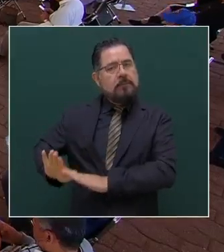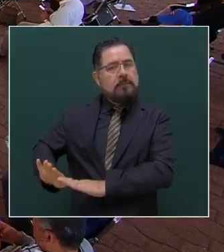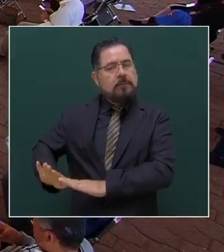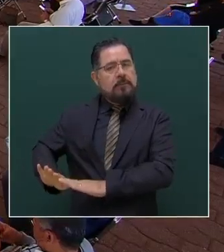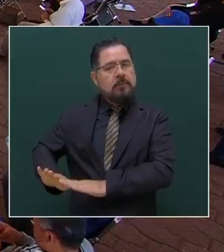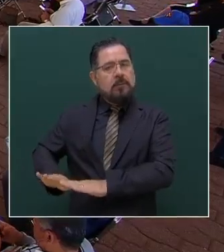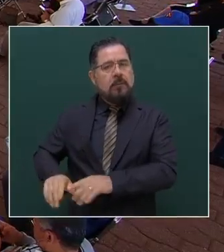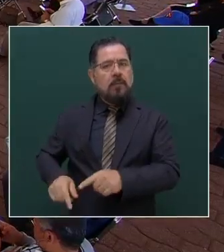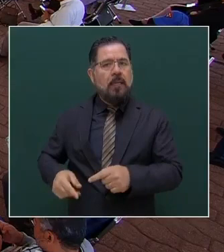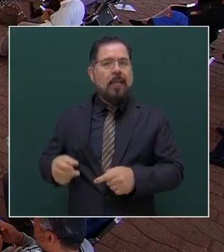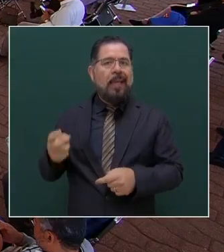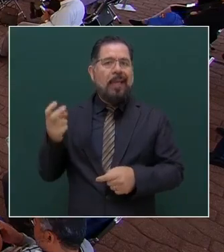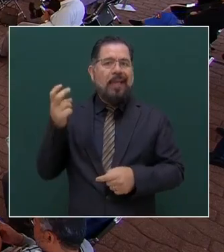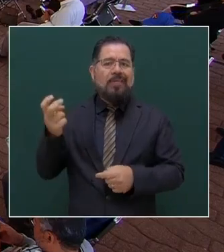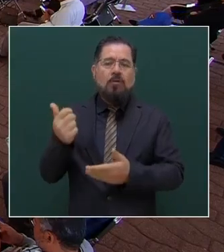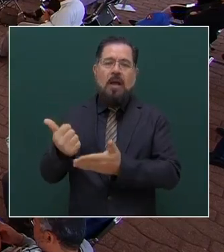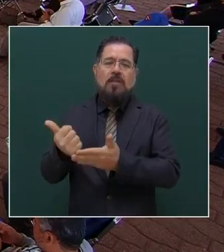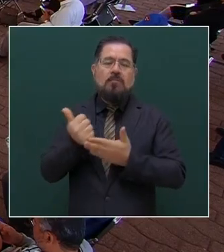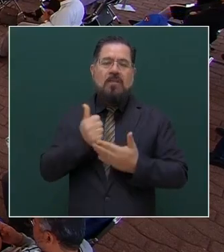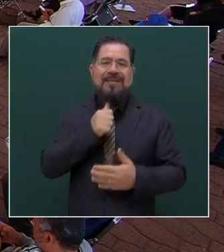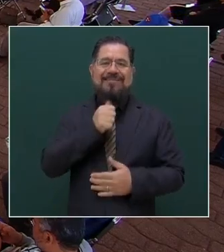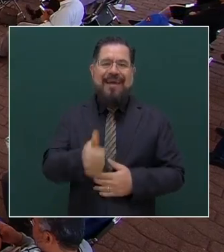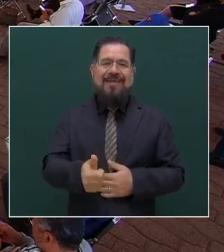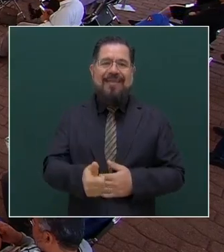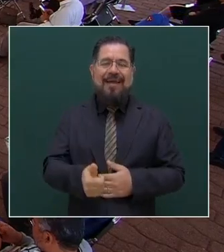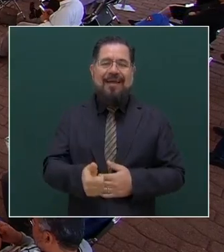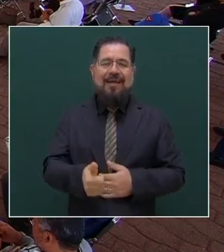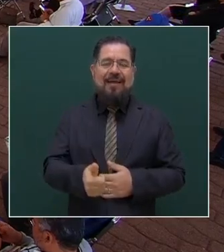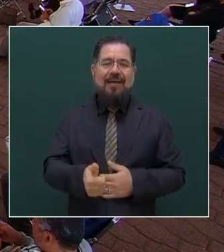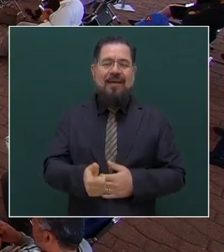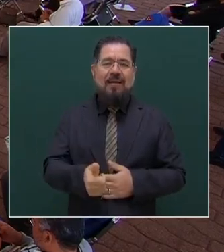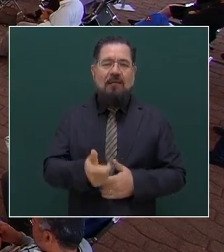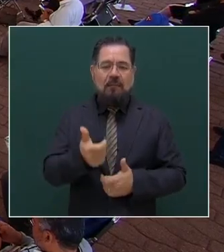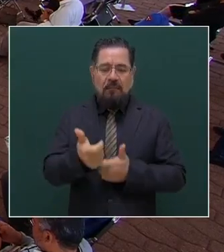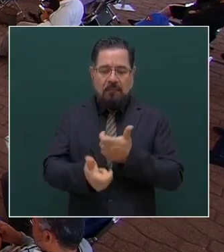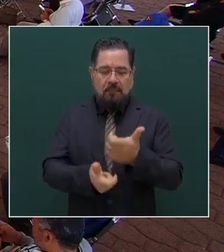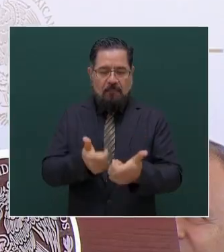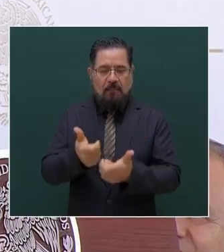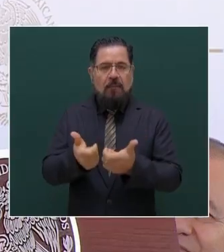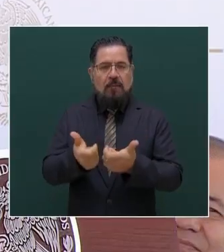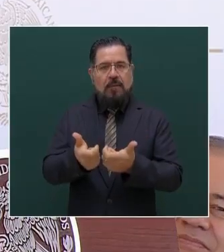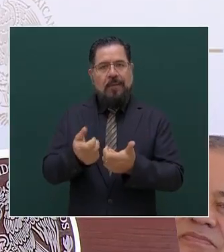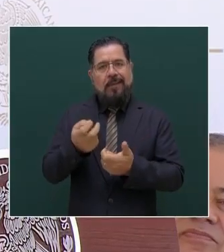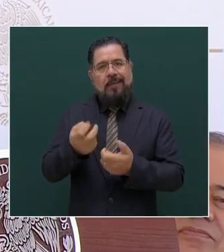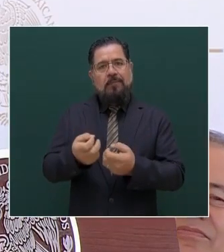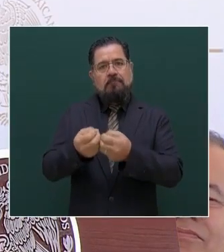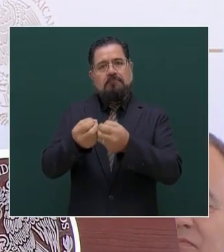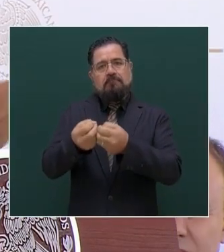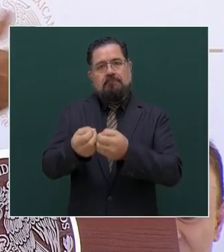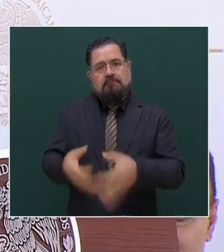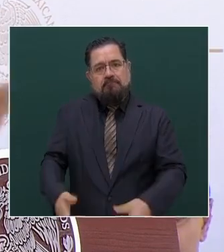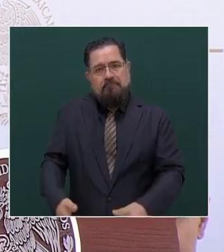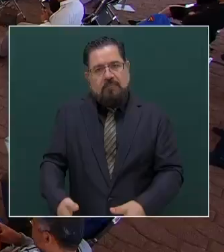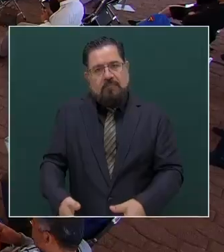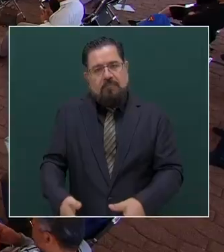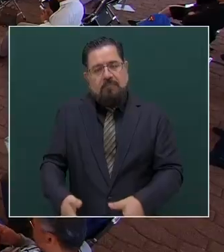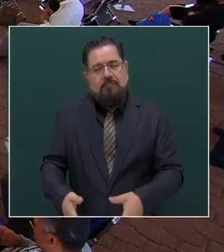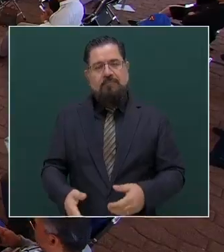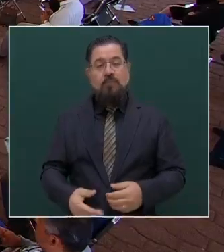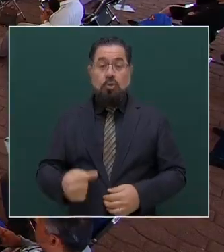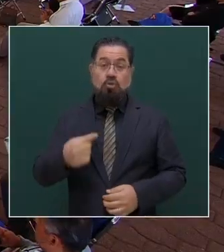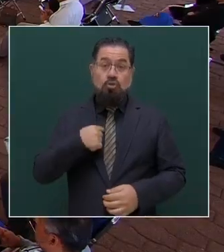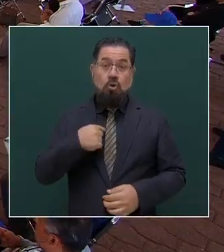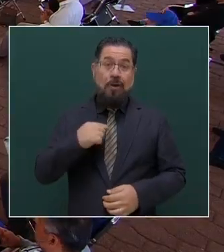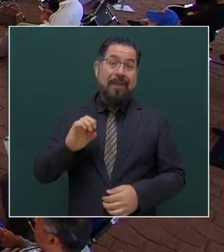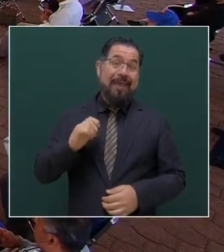no ayudan, al contrario, perjudican. Yo cuando fui jefe